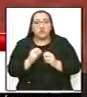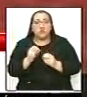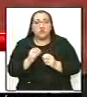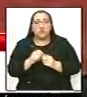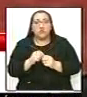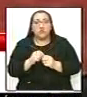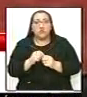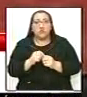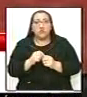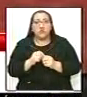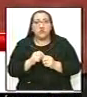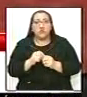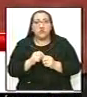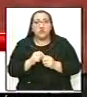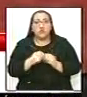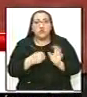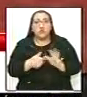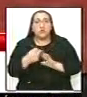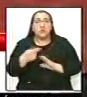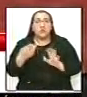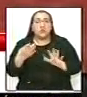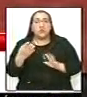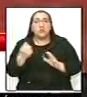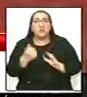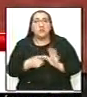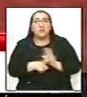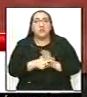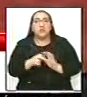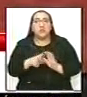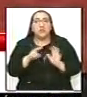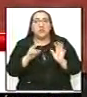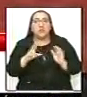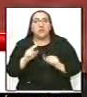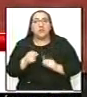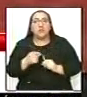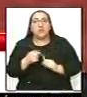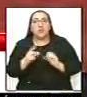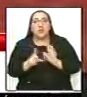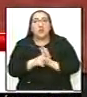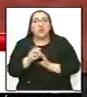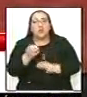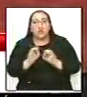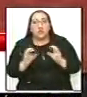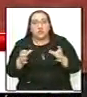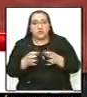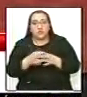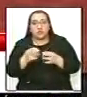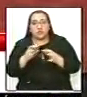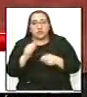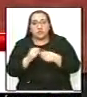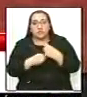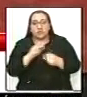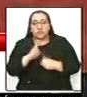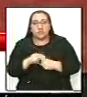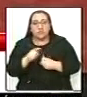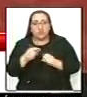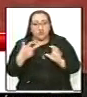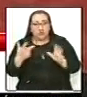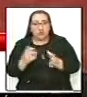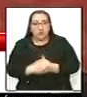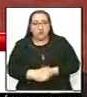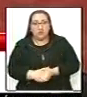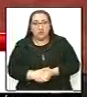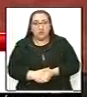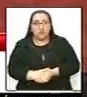centésima vigésima primera de la ley 30.693, ley de presupuesto del sector público para el año fiscal 2018.